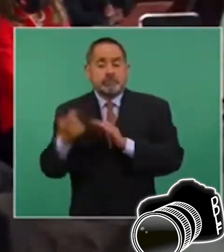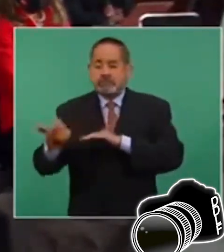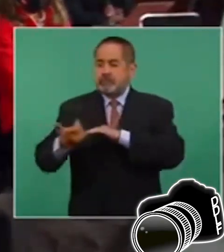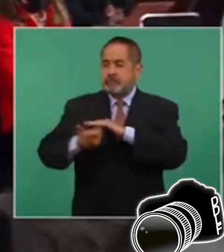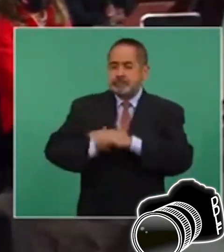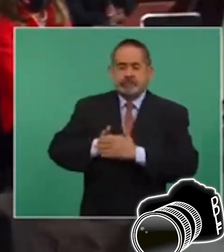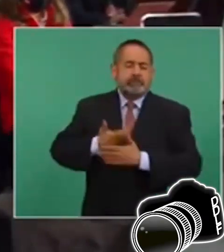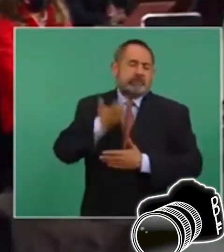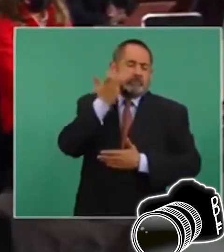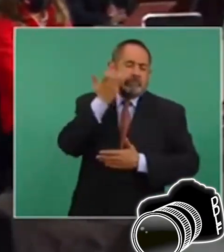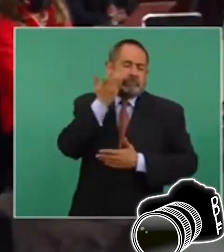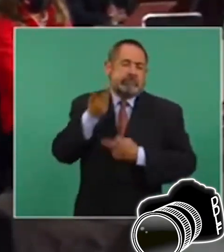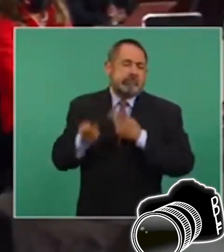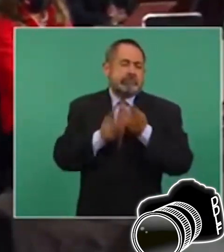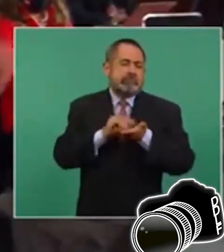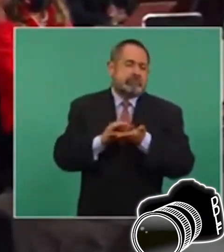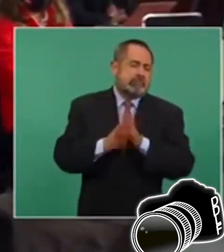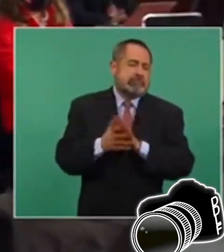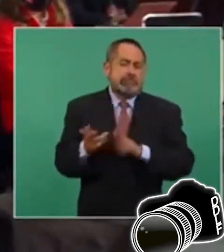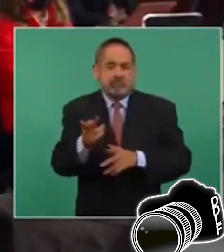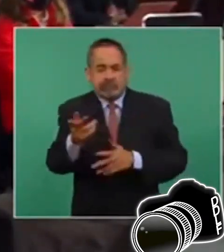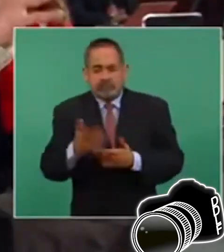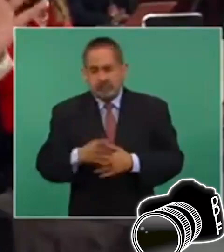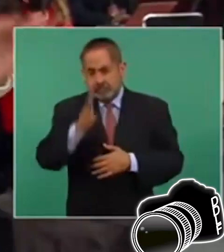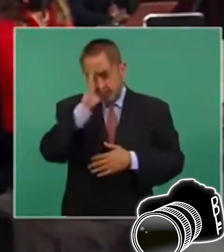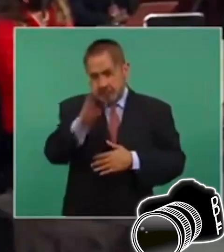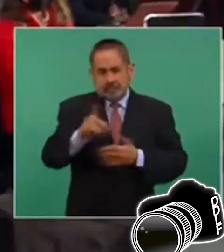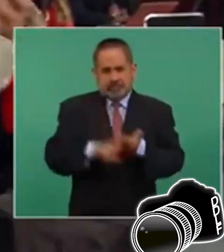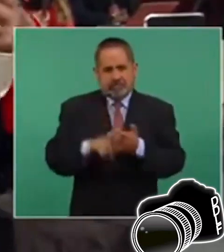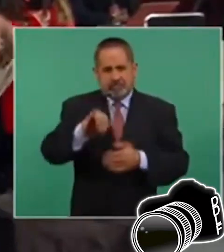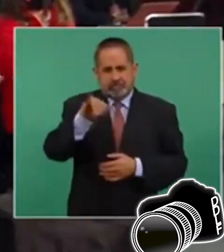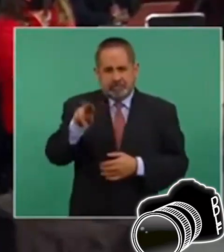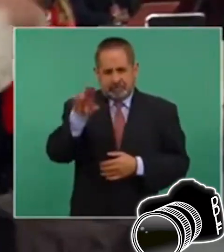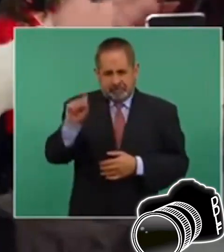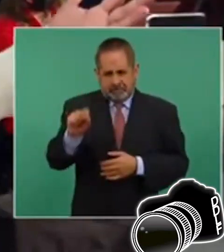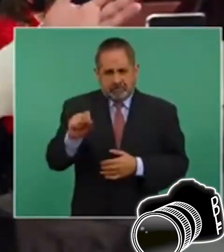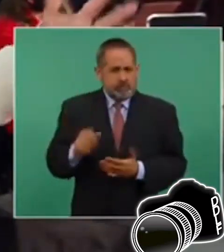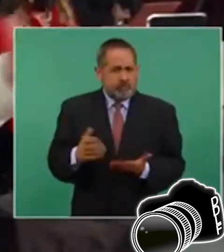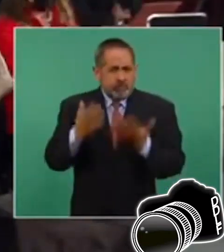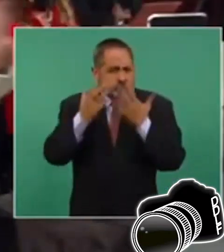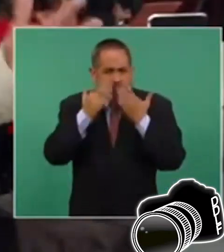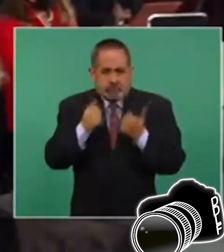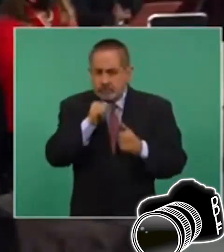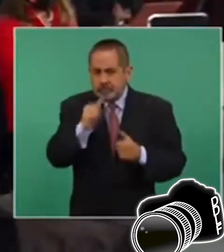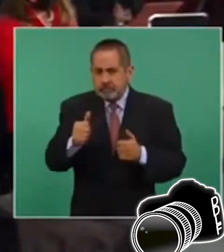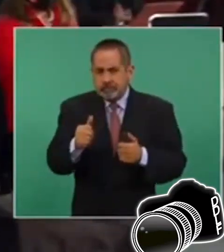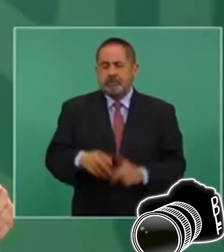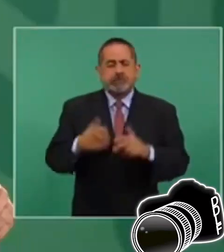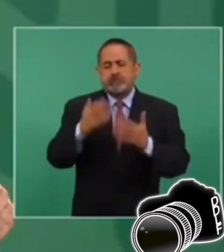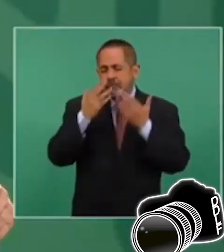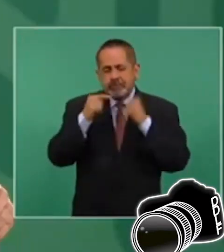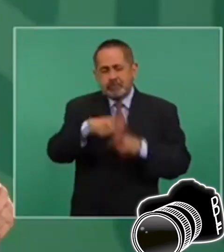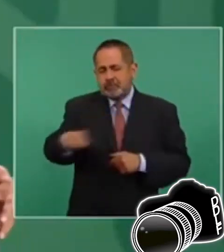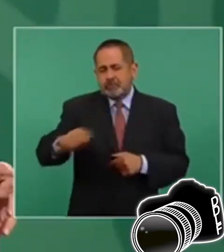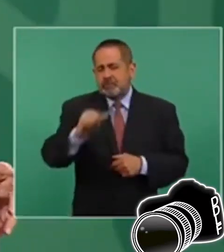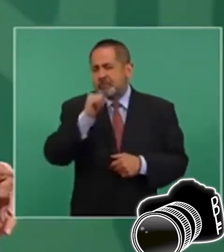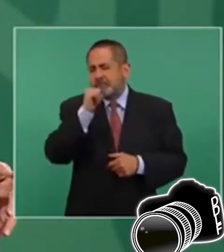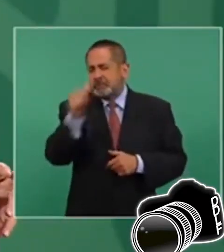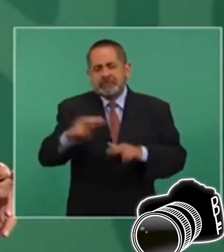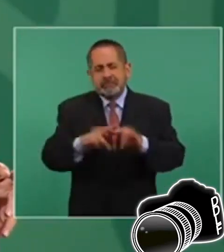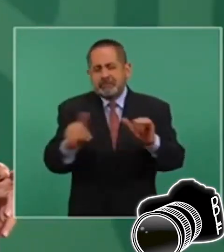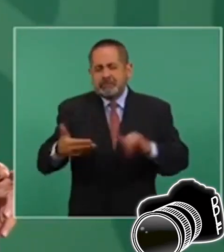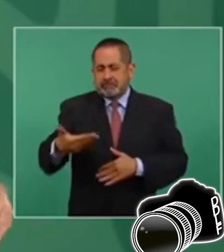responde en sus conferencias mañaneras Esto fue lo que se vivió en la mañanera del día de hoy nosotros